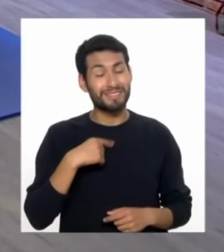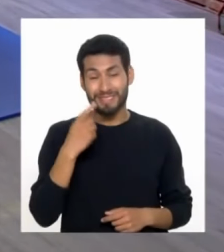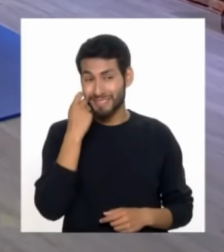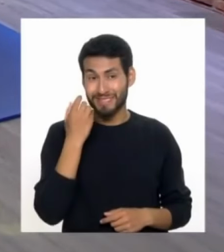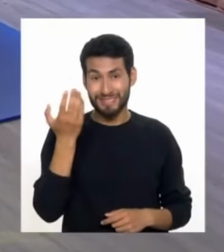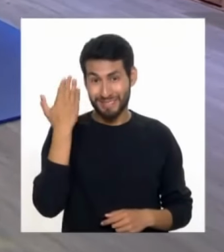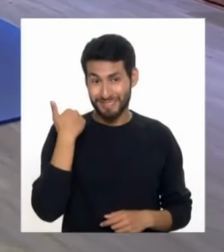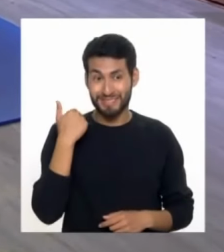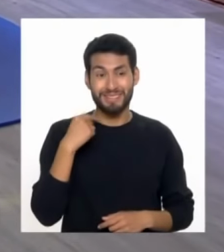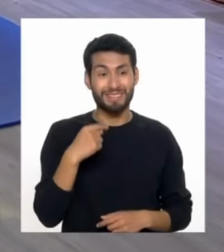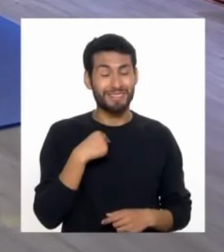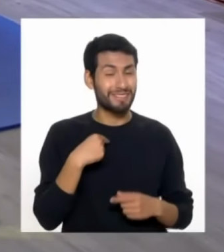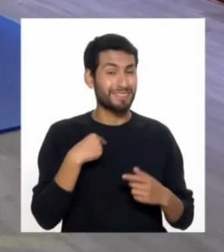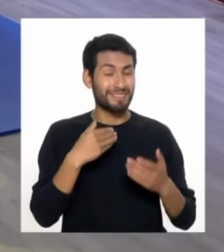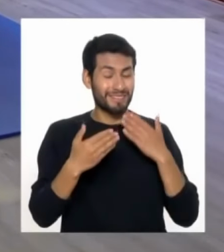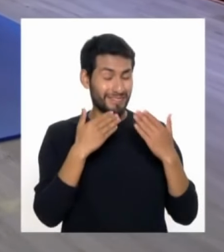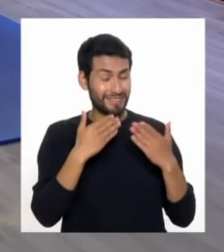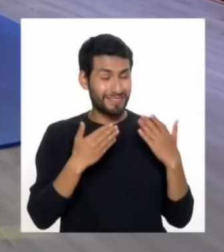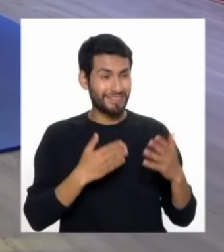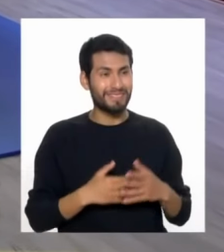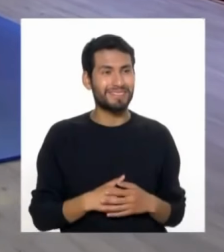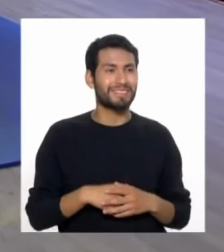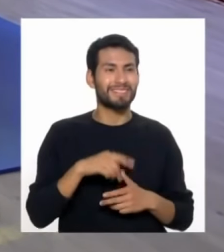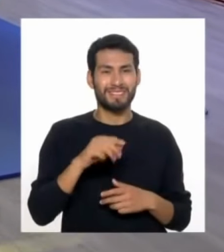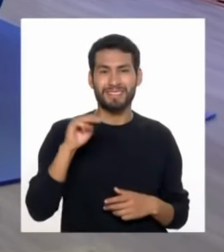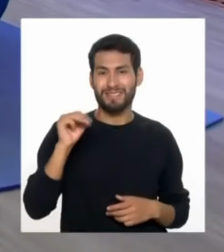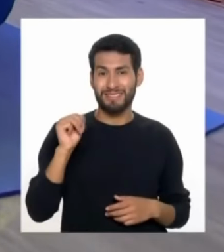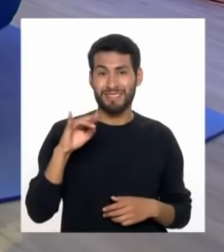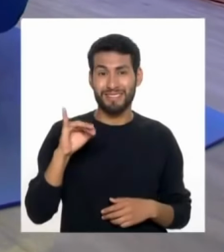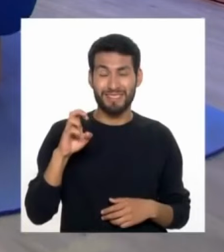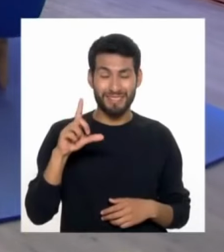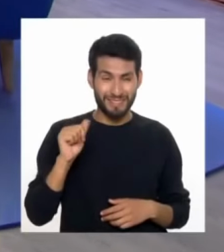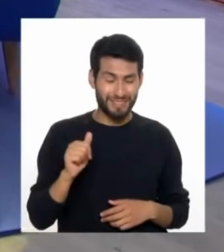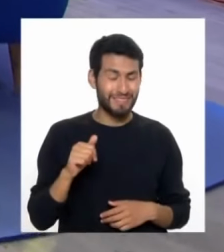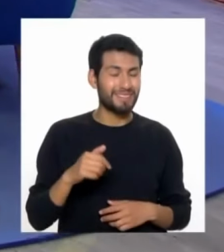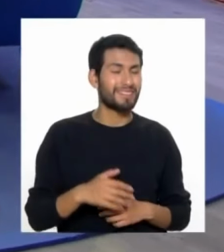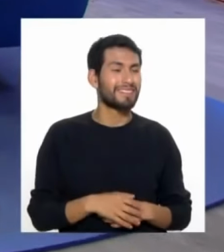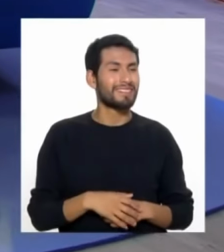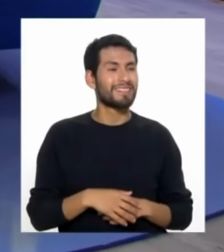ratito conversaba con Mariela y